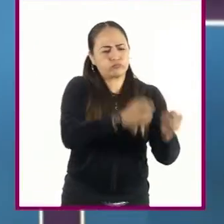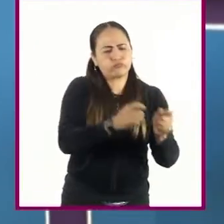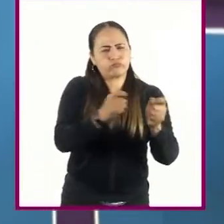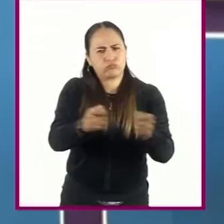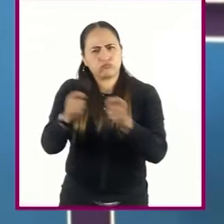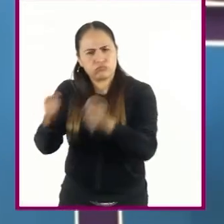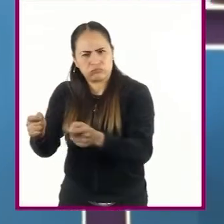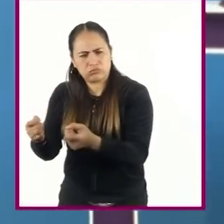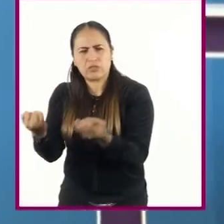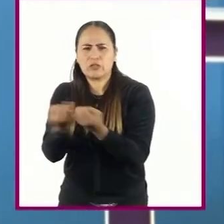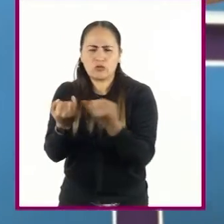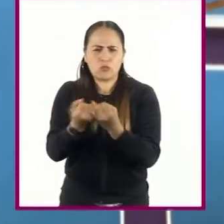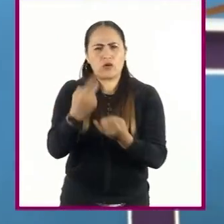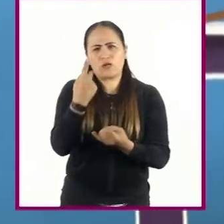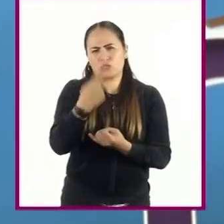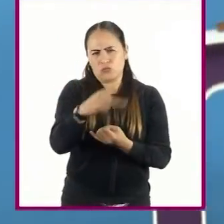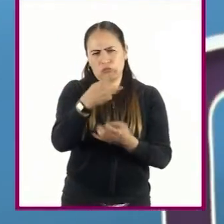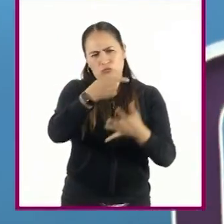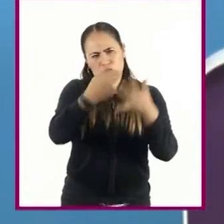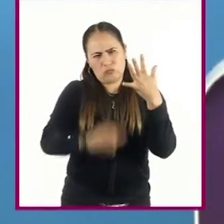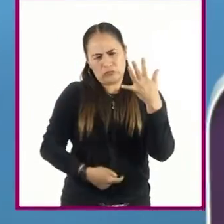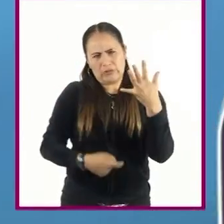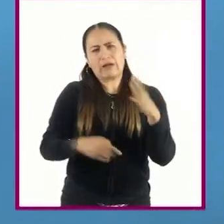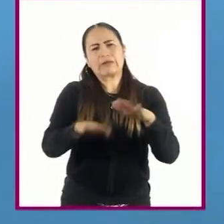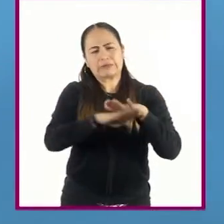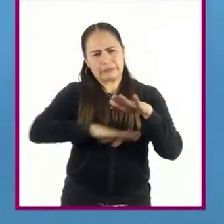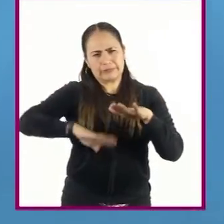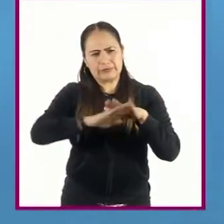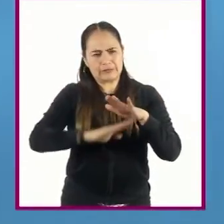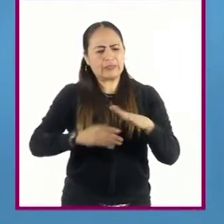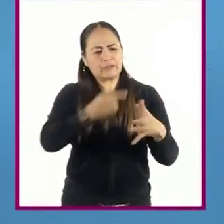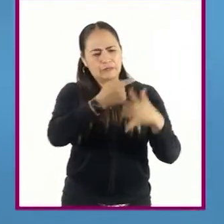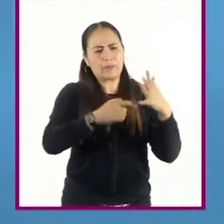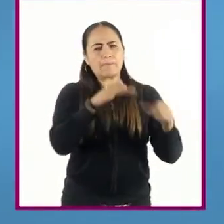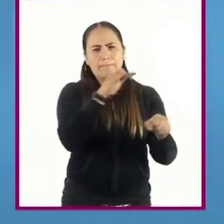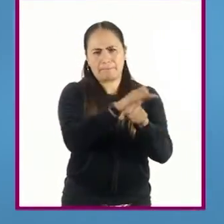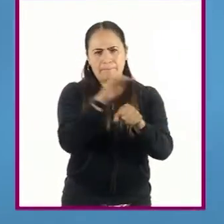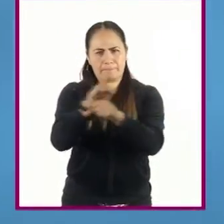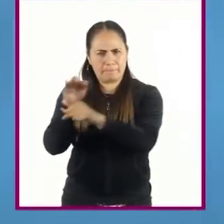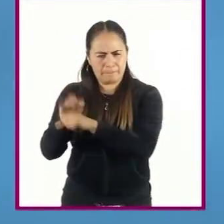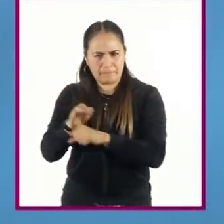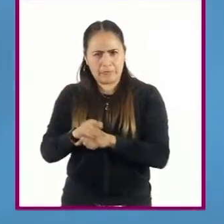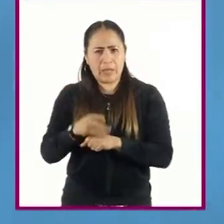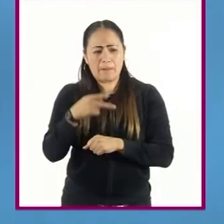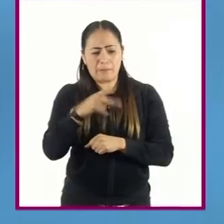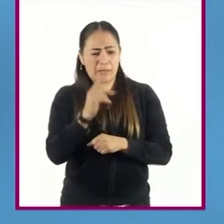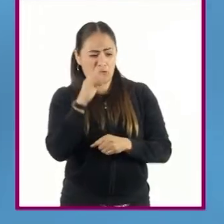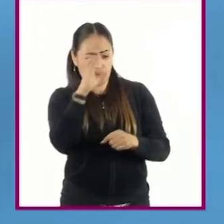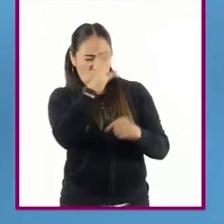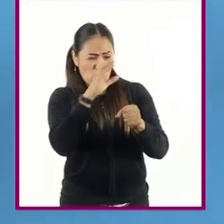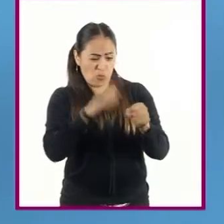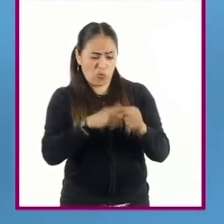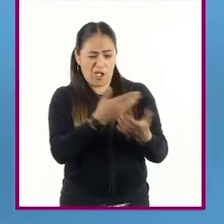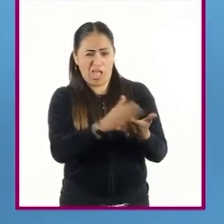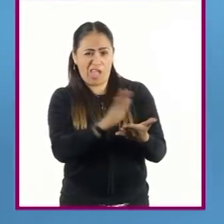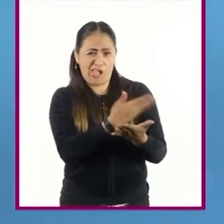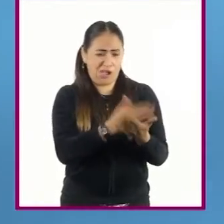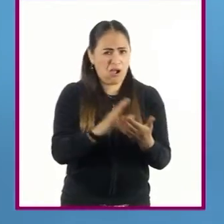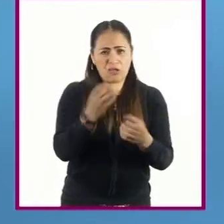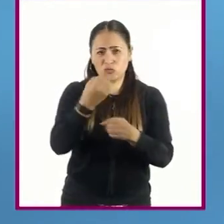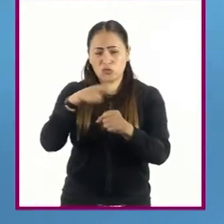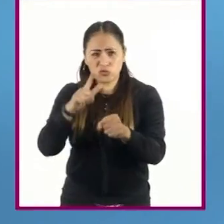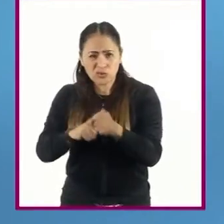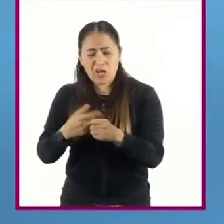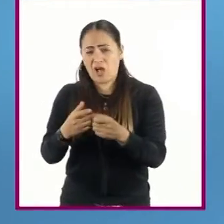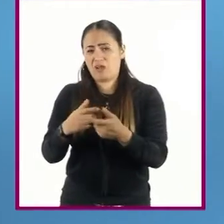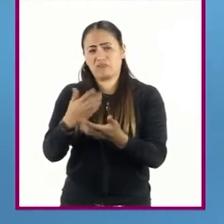cubrir las necesidades que mencionamos y vimos en el esquema anterior, pero sin distinción cultural, social,